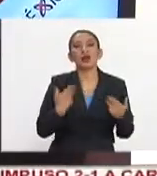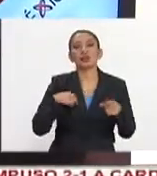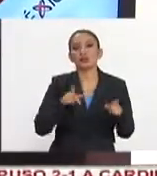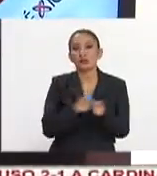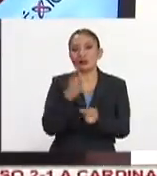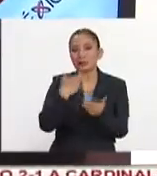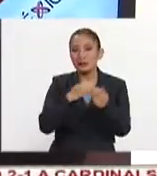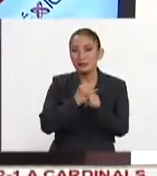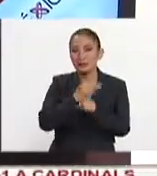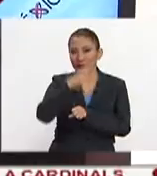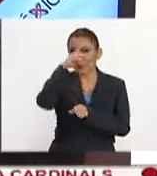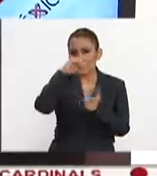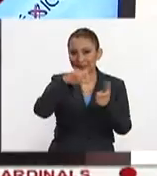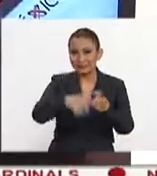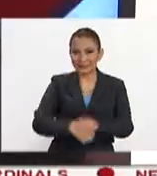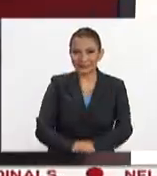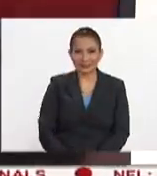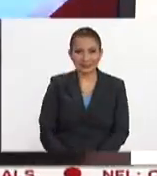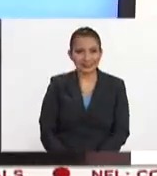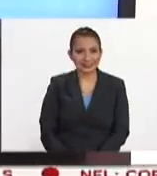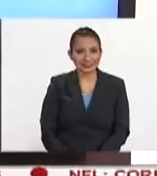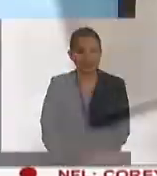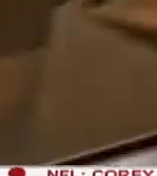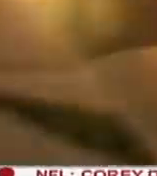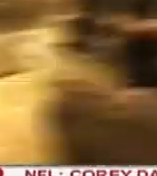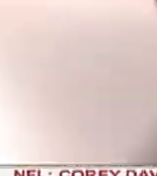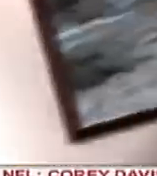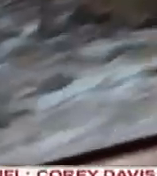resumen, un momento más información aquí en México al Día.